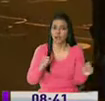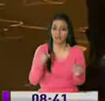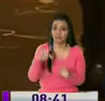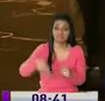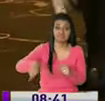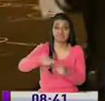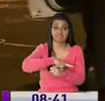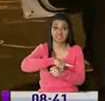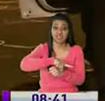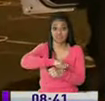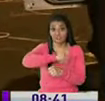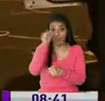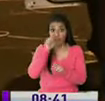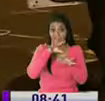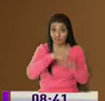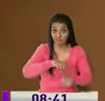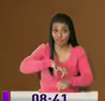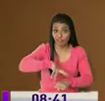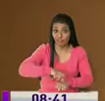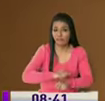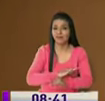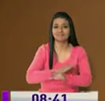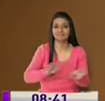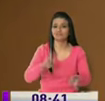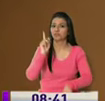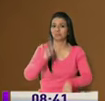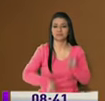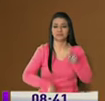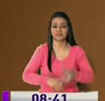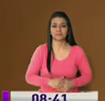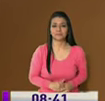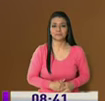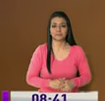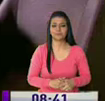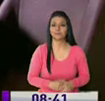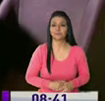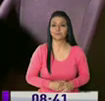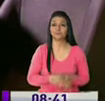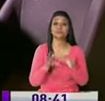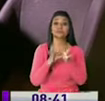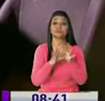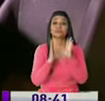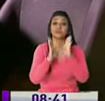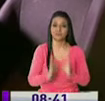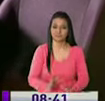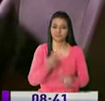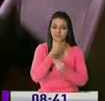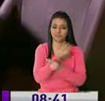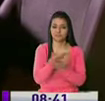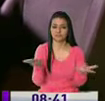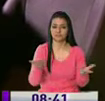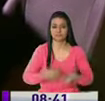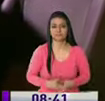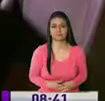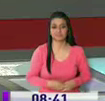salgan como triunfadores de sus acciones ilegales. Con imágenes de Carlos Romero, informó Iván